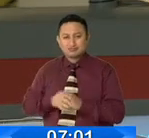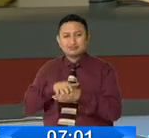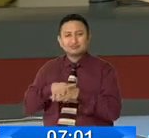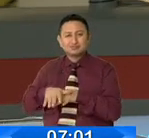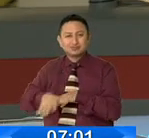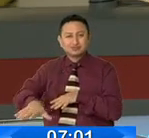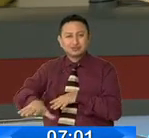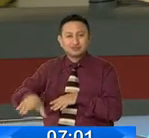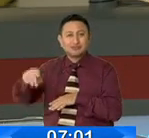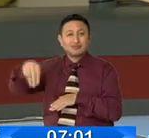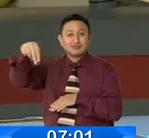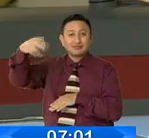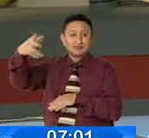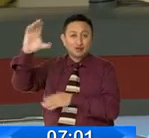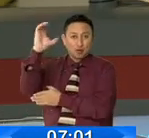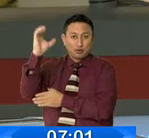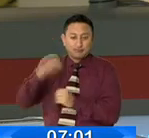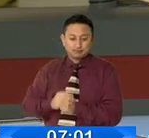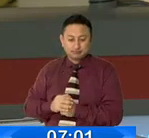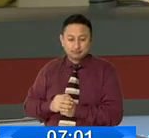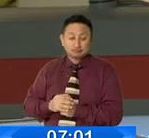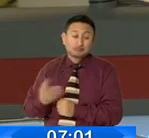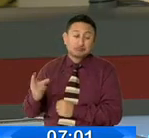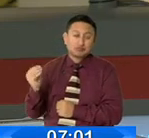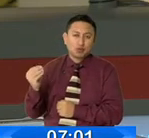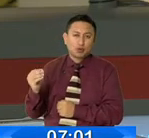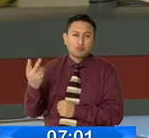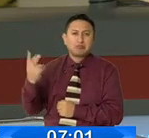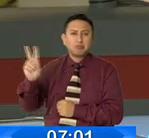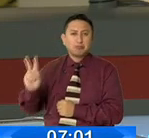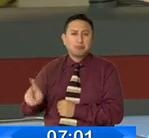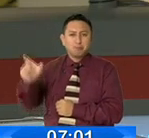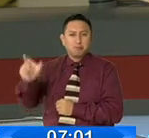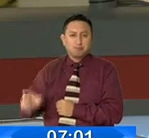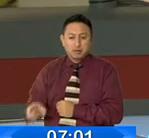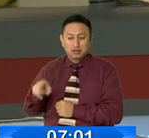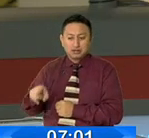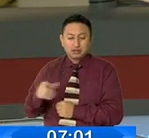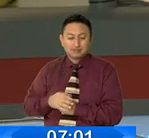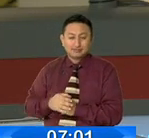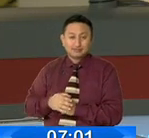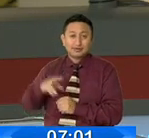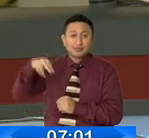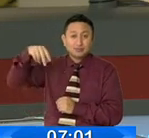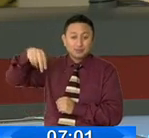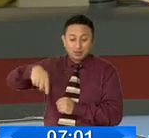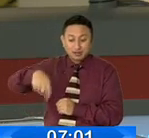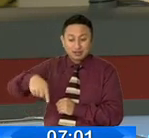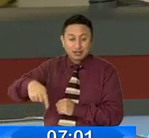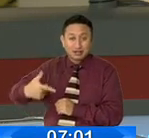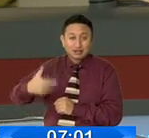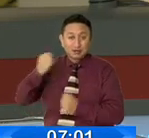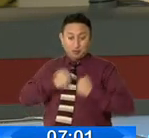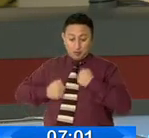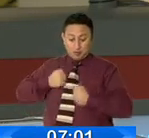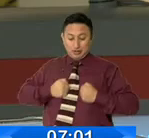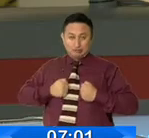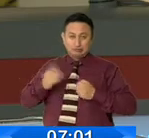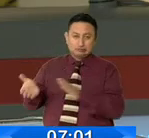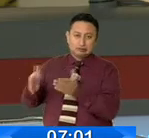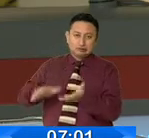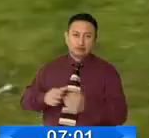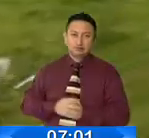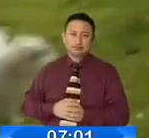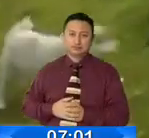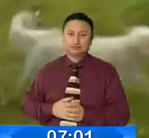Carchi, en la frontera con Colombia. Se trataría de un joven de nacionalidad venezolana, quien aparentemente se habría ahogado mientras se bañaba. Lamentable, le